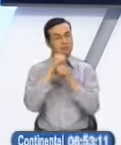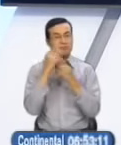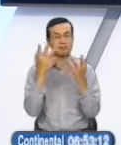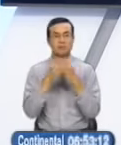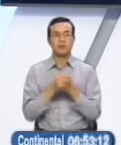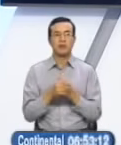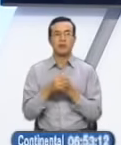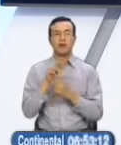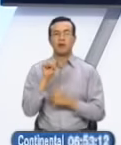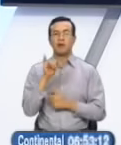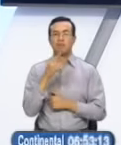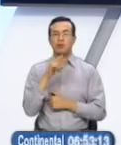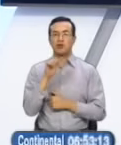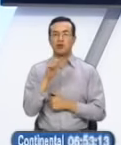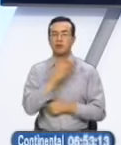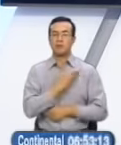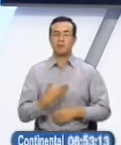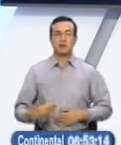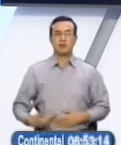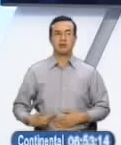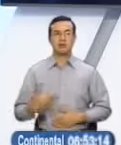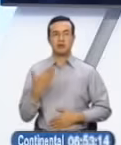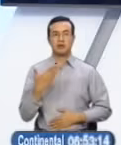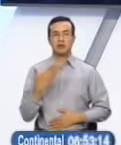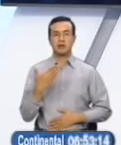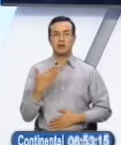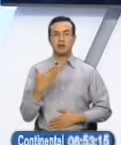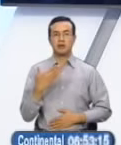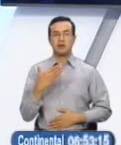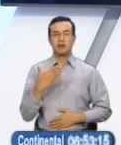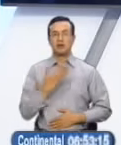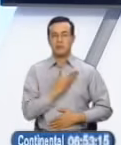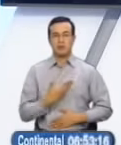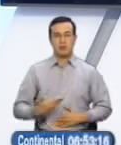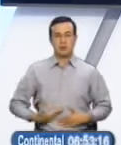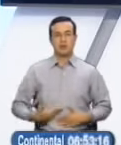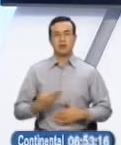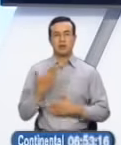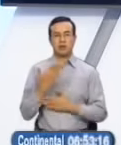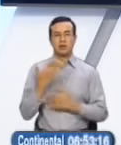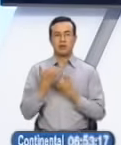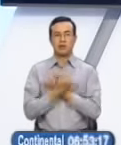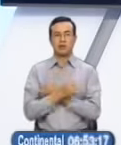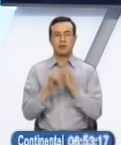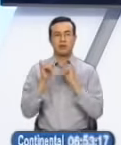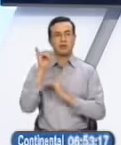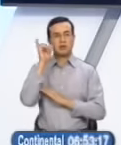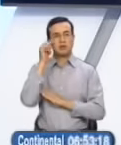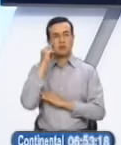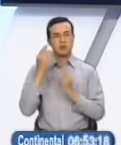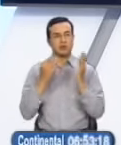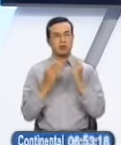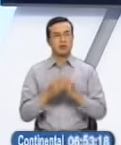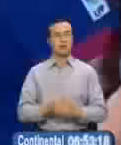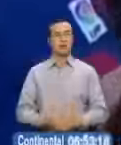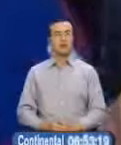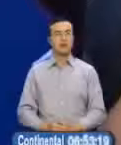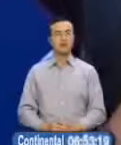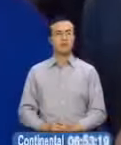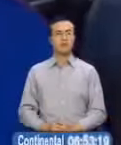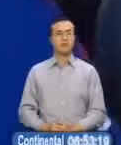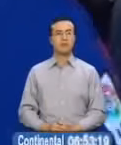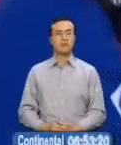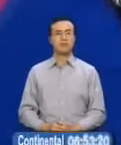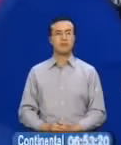También habla Michel Deller, el presidente de... Franklin Tello, el presidente de Independiente del Valle. Escuchemos.